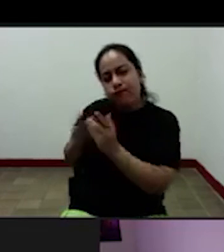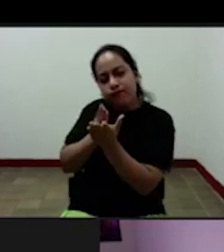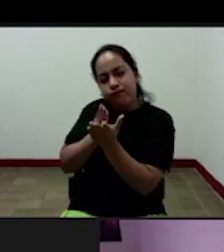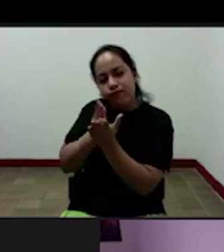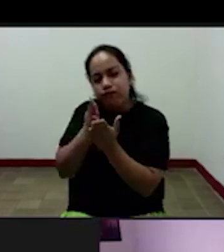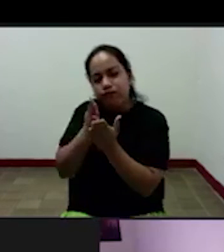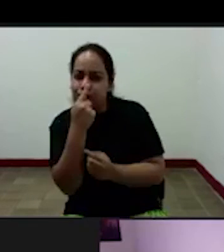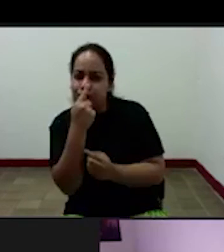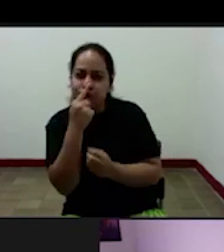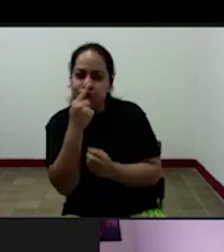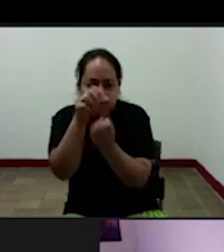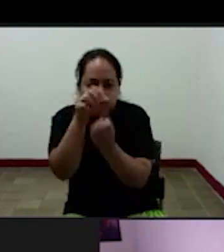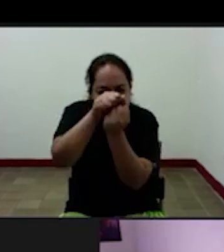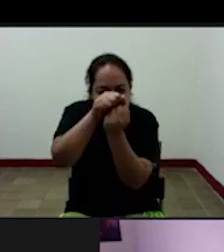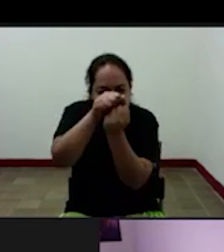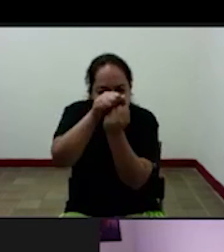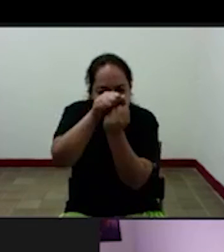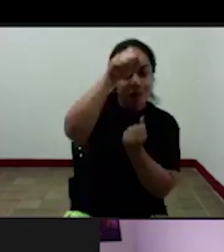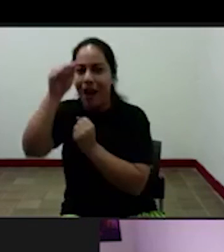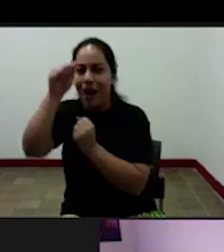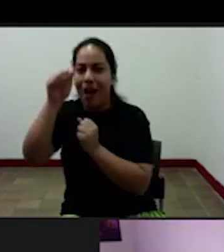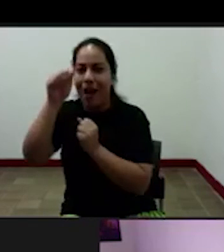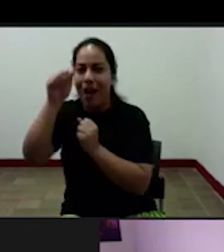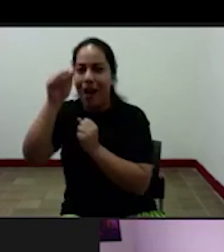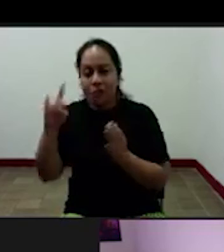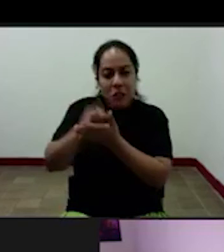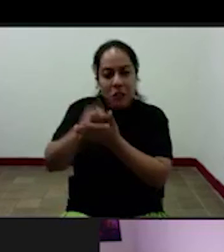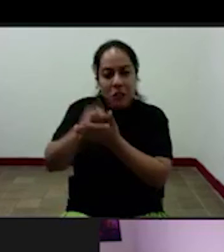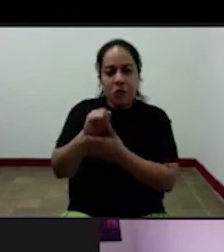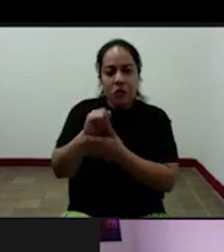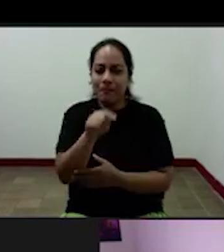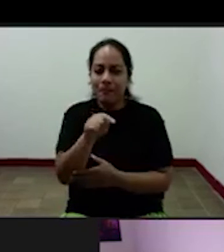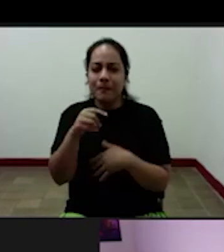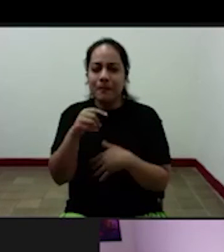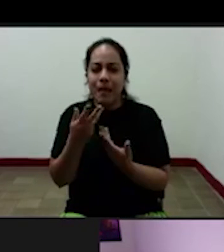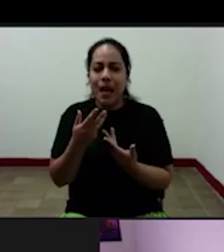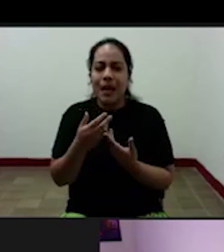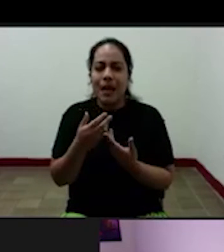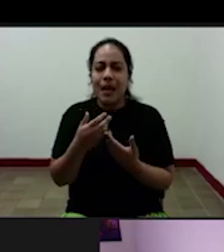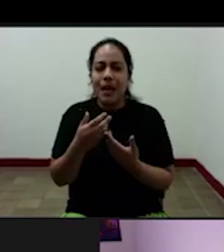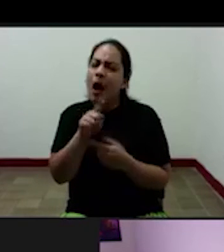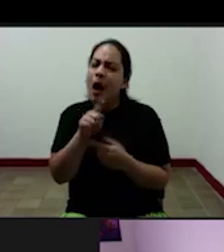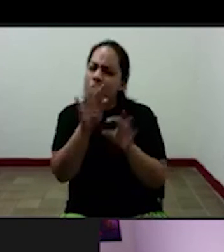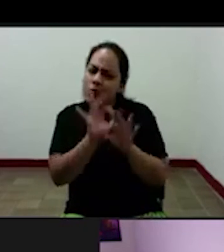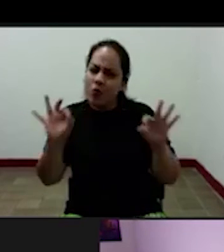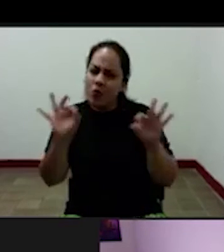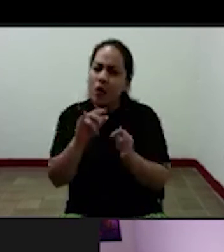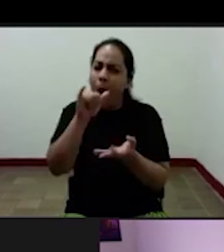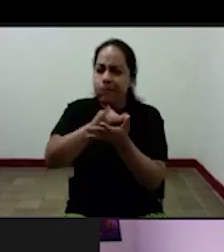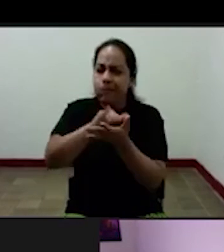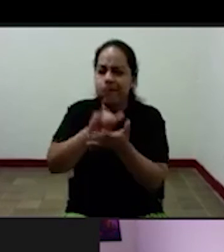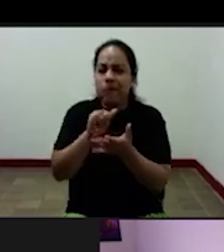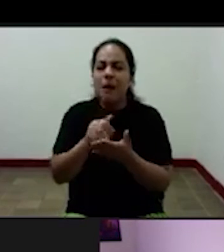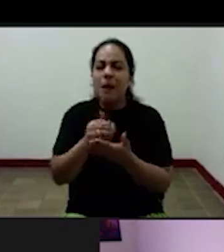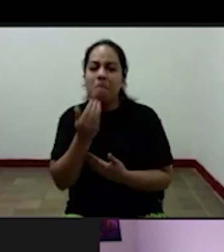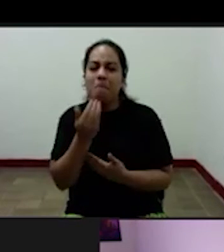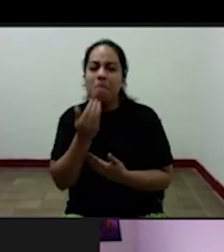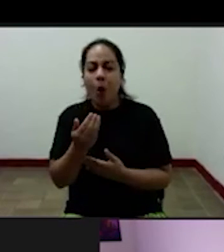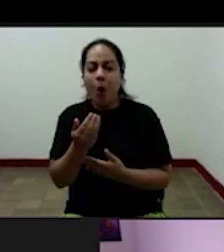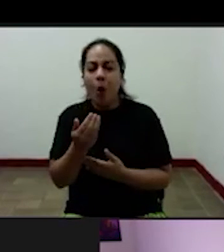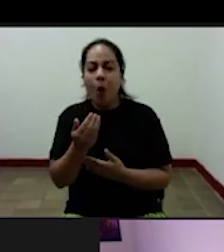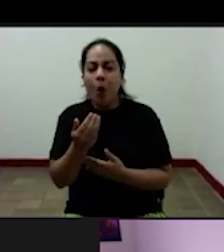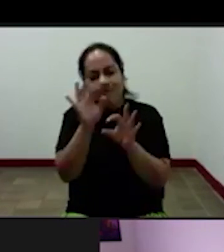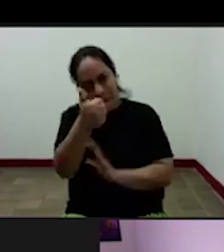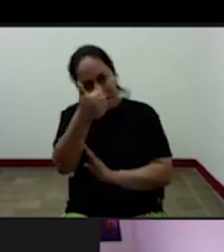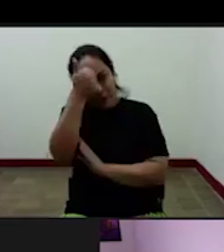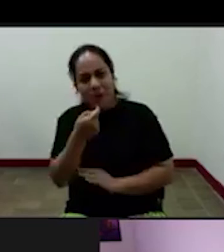Y yo creo que hay una condición muy importante y es también fundamentar la